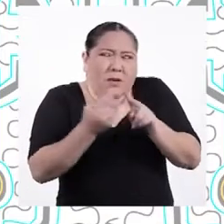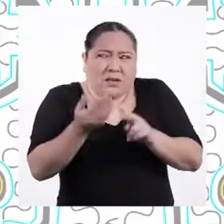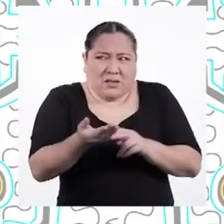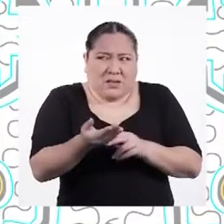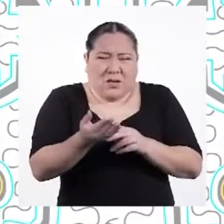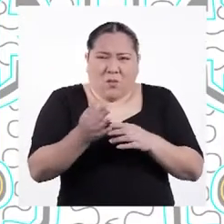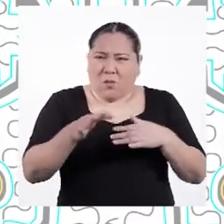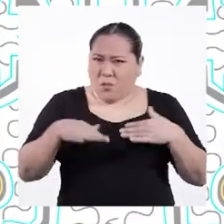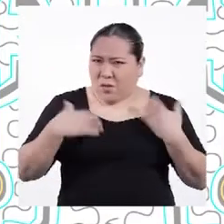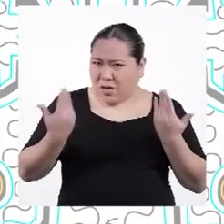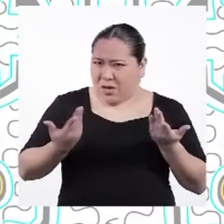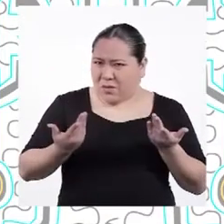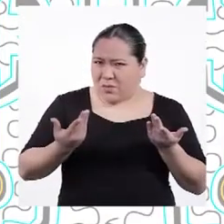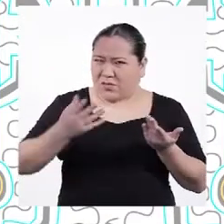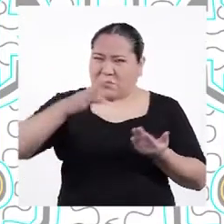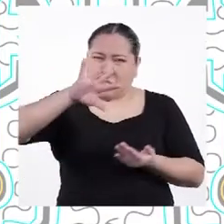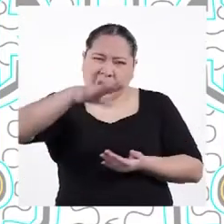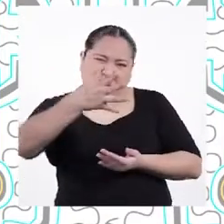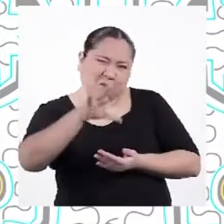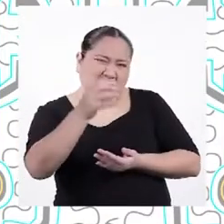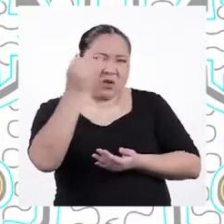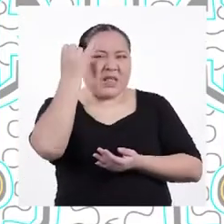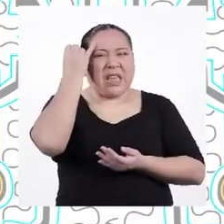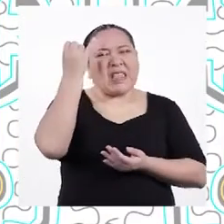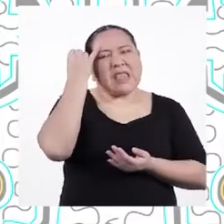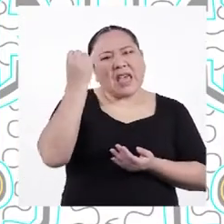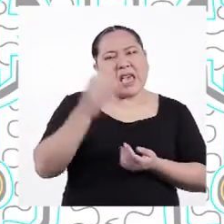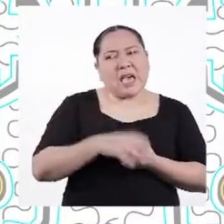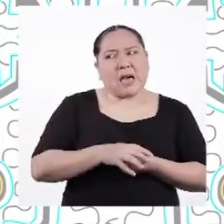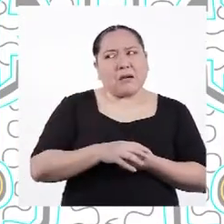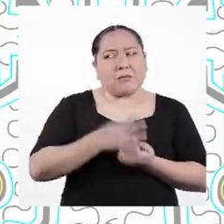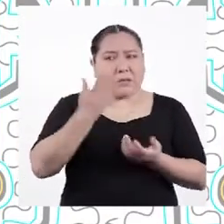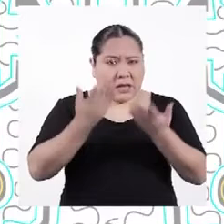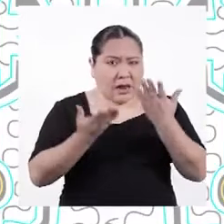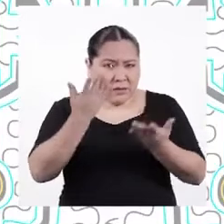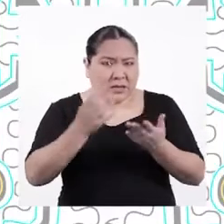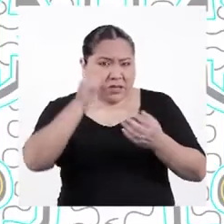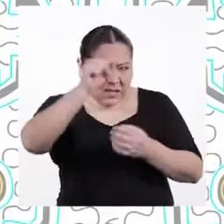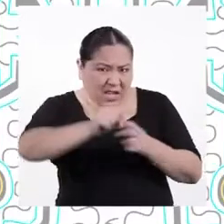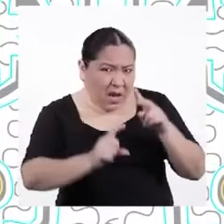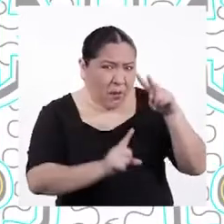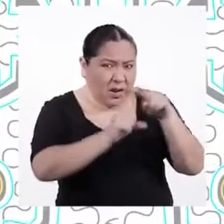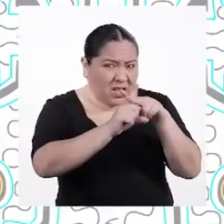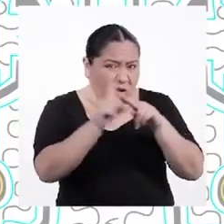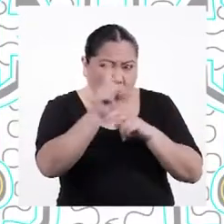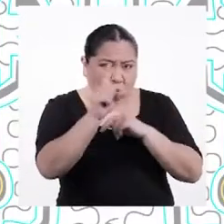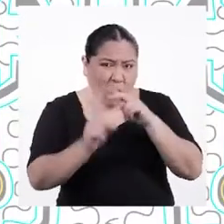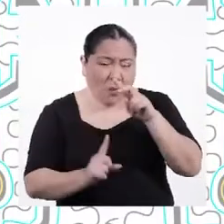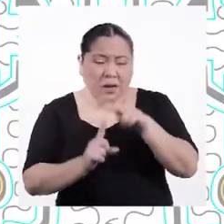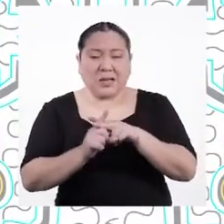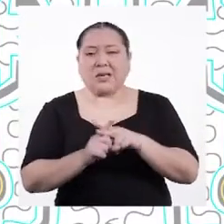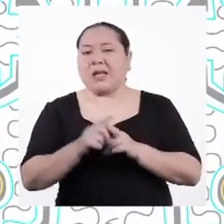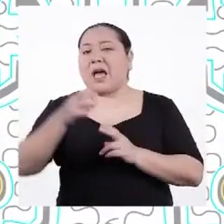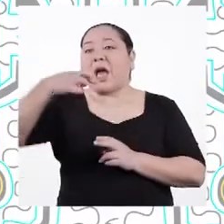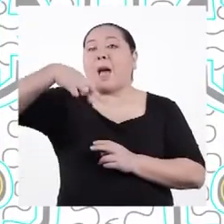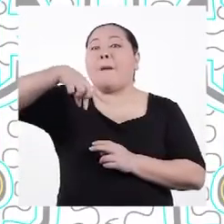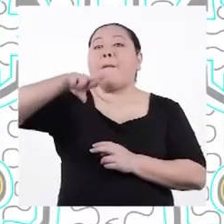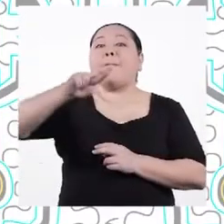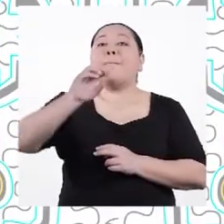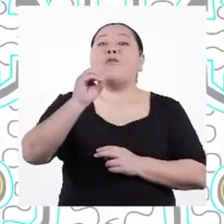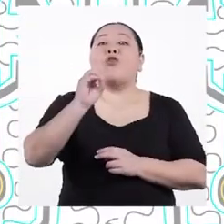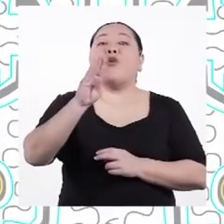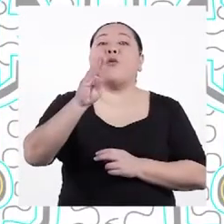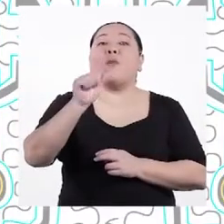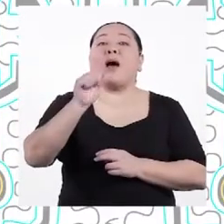menos tener una idea de qué tan posible es que ocurra? ¿Te refieres a la probabilidad? Por supuesto que